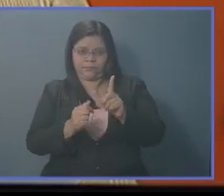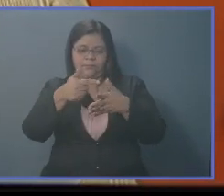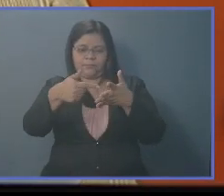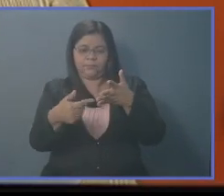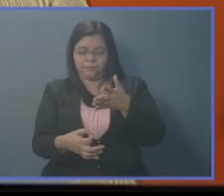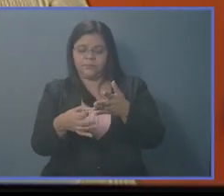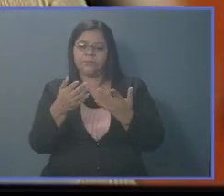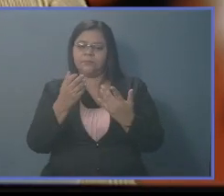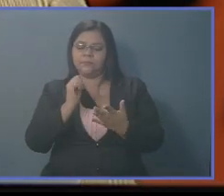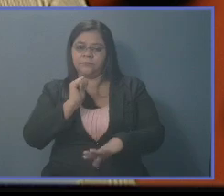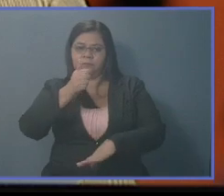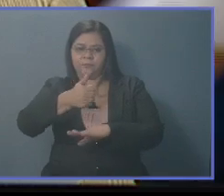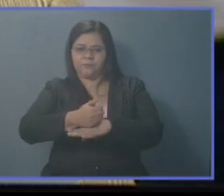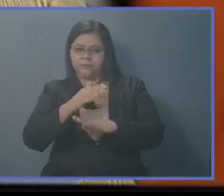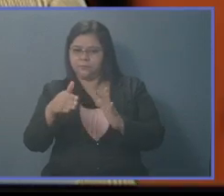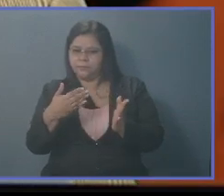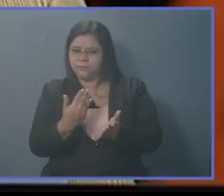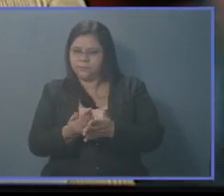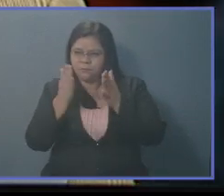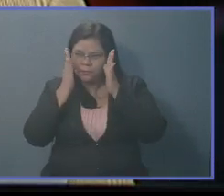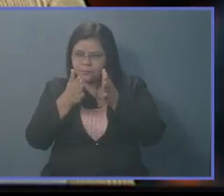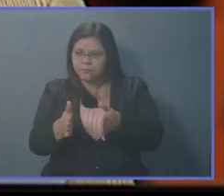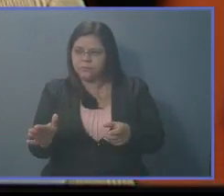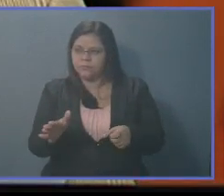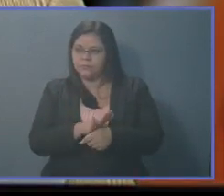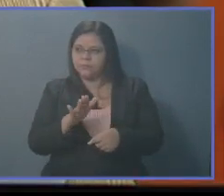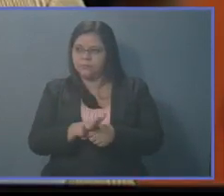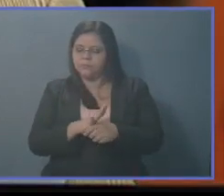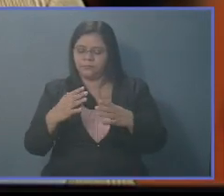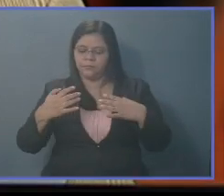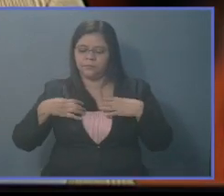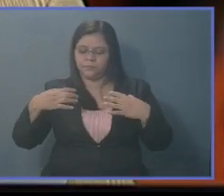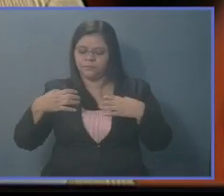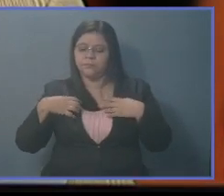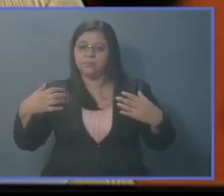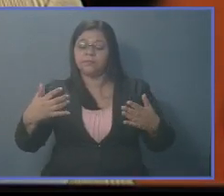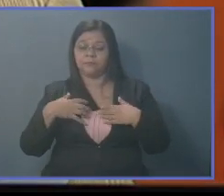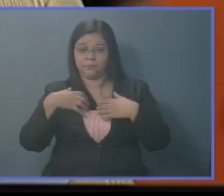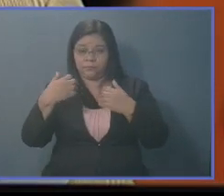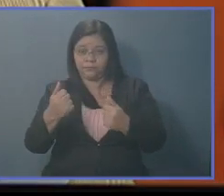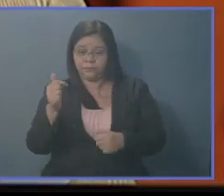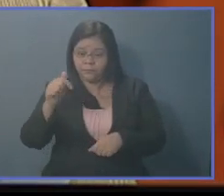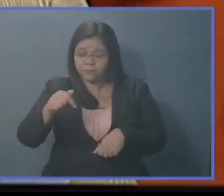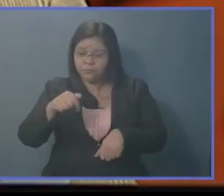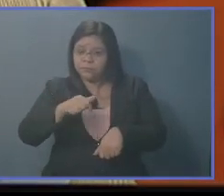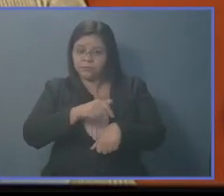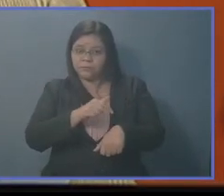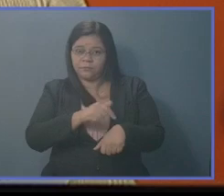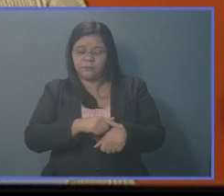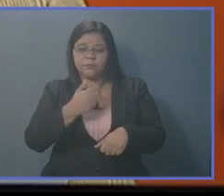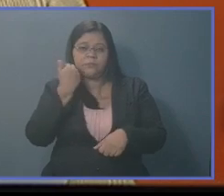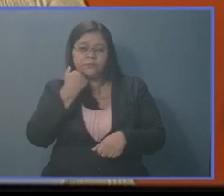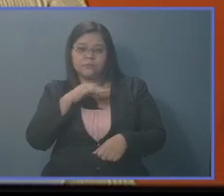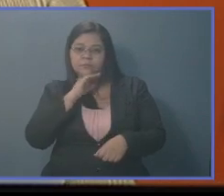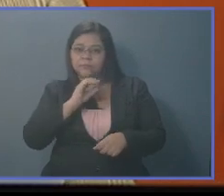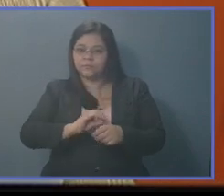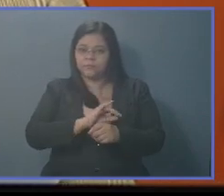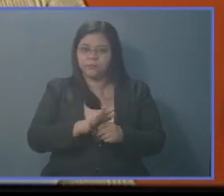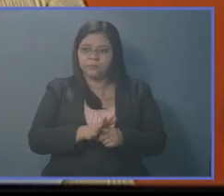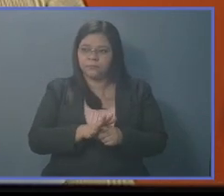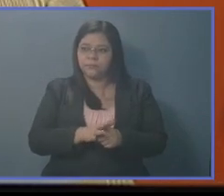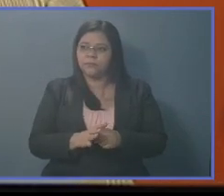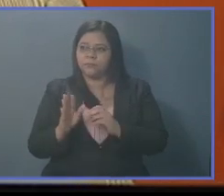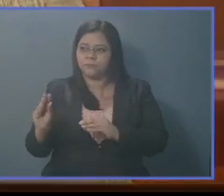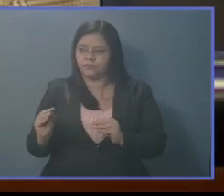objeto establecer disposiciones para la atención integral de la vida y la salud en el marco de la pandemia COVID-19 y el establecimiento de las medidas